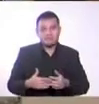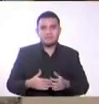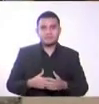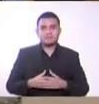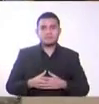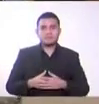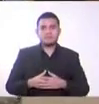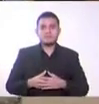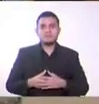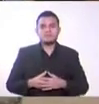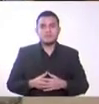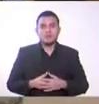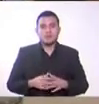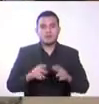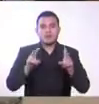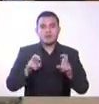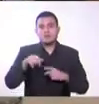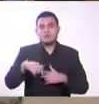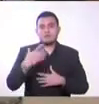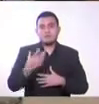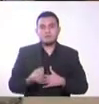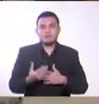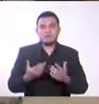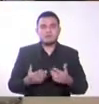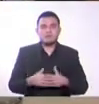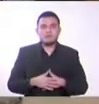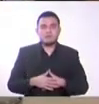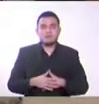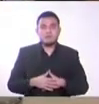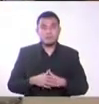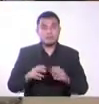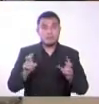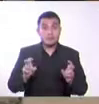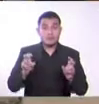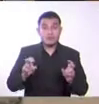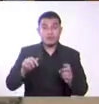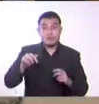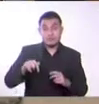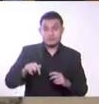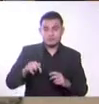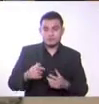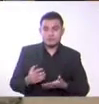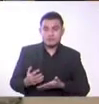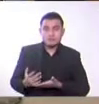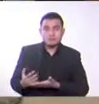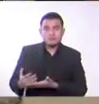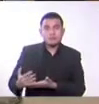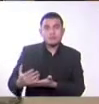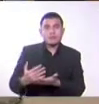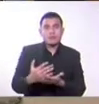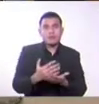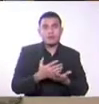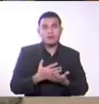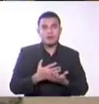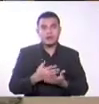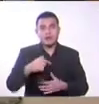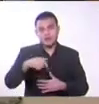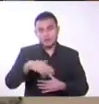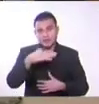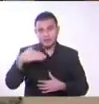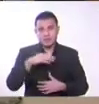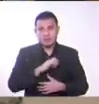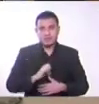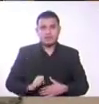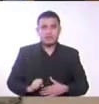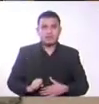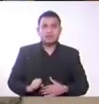entonces con el contenido de este día y es precisamente el tema que vamos a estar abordando, la recaudación fiscal en El Salvador.